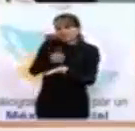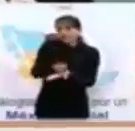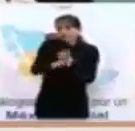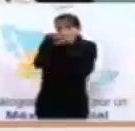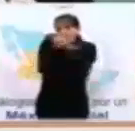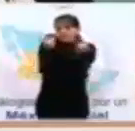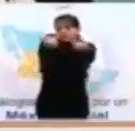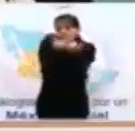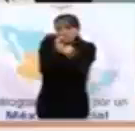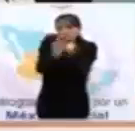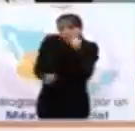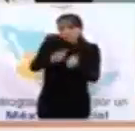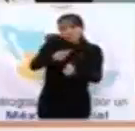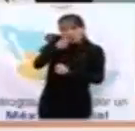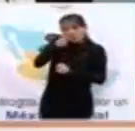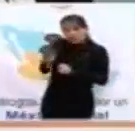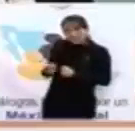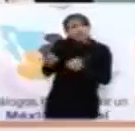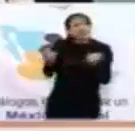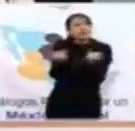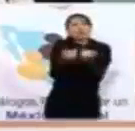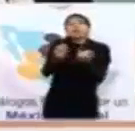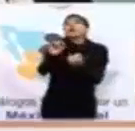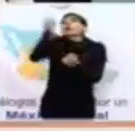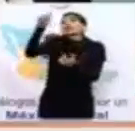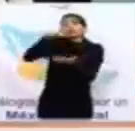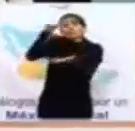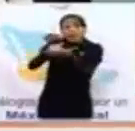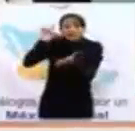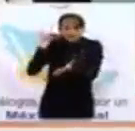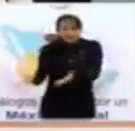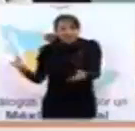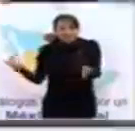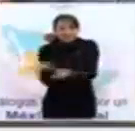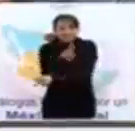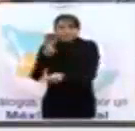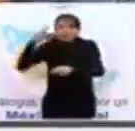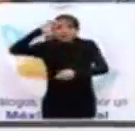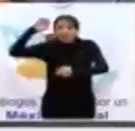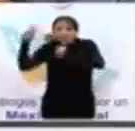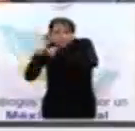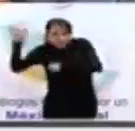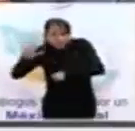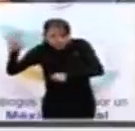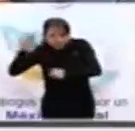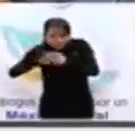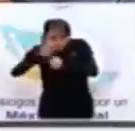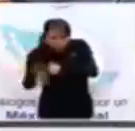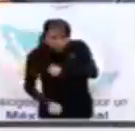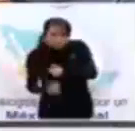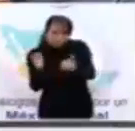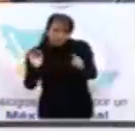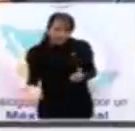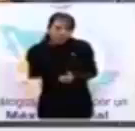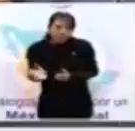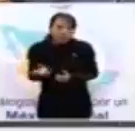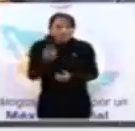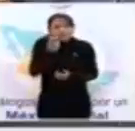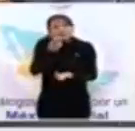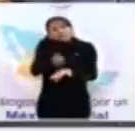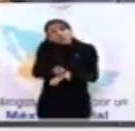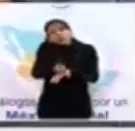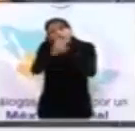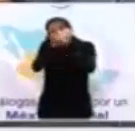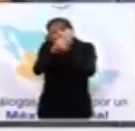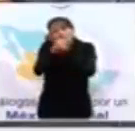planteando en espacios como el europeo, y es entender que el aumento de productividad es un imperativo